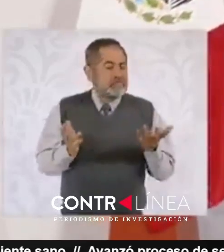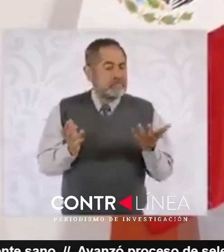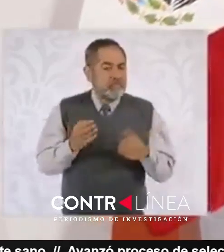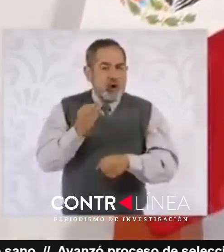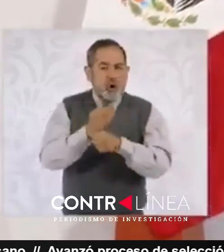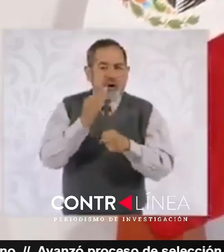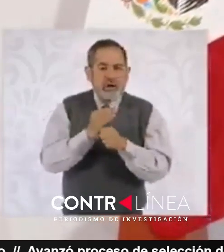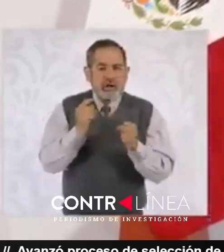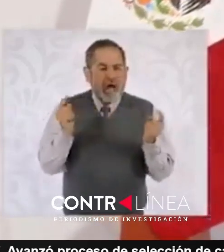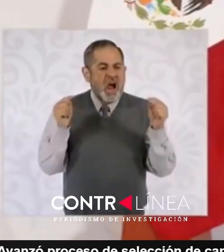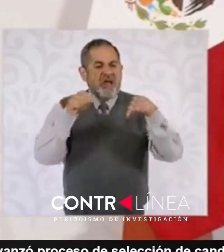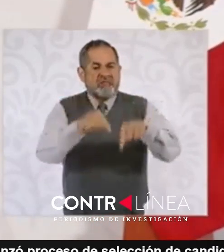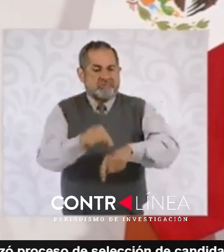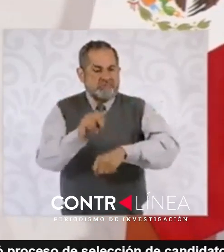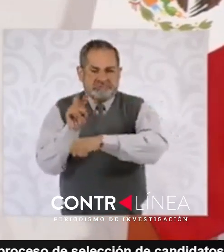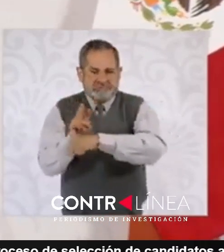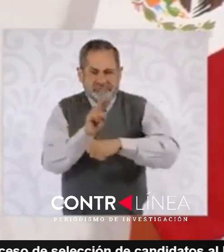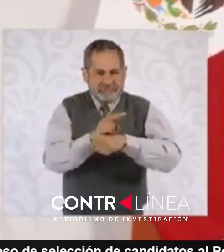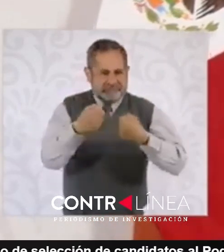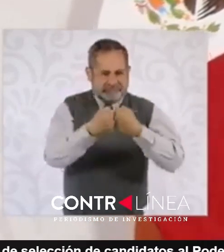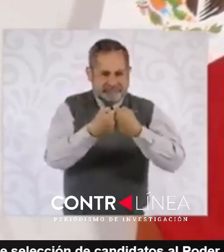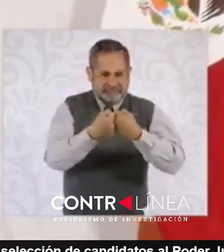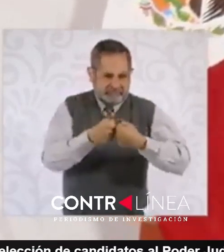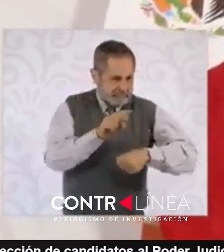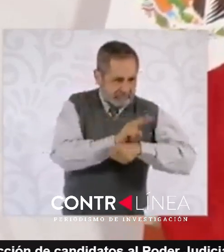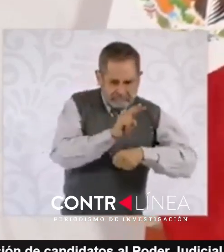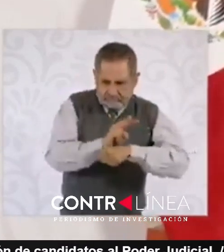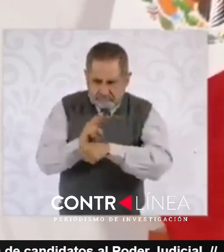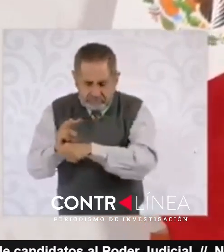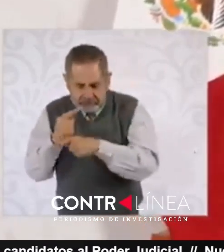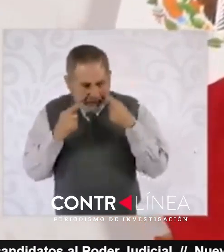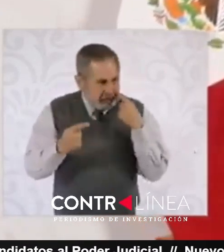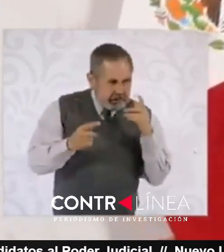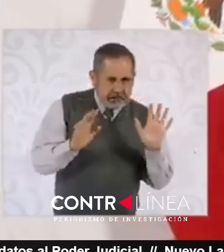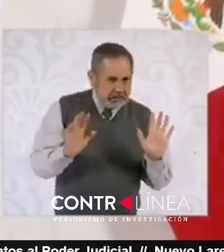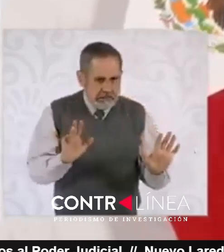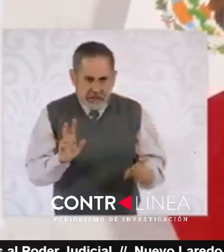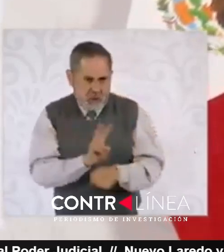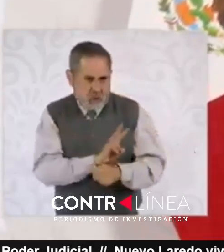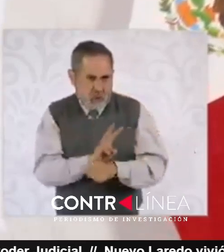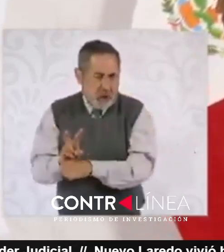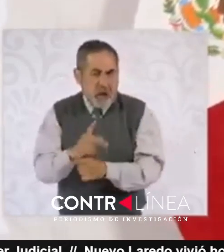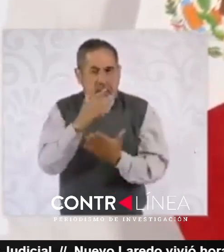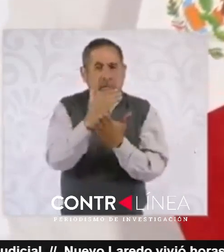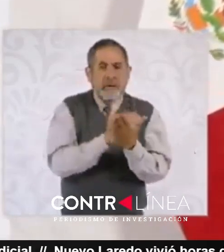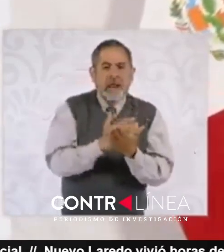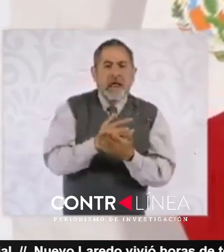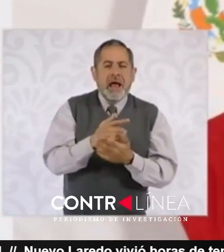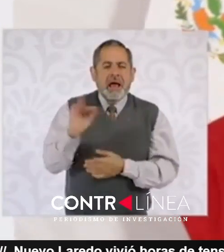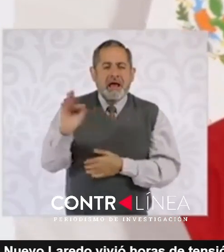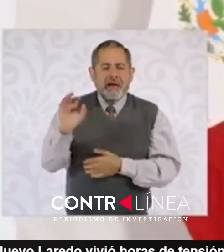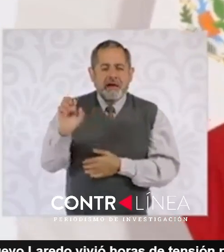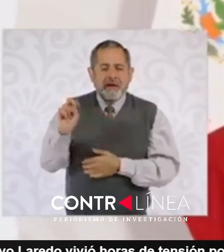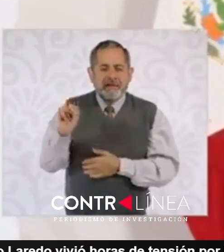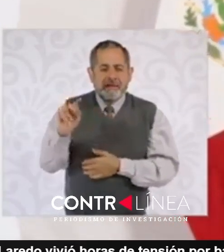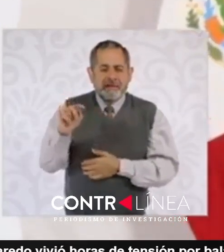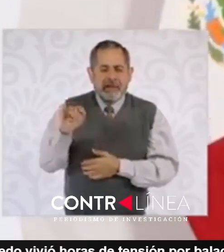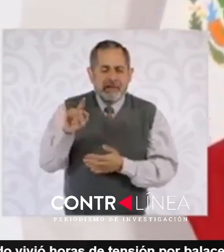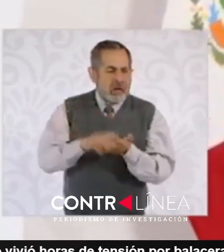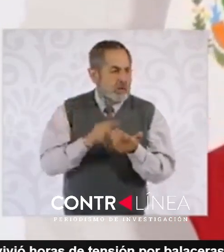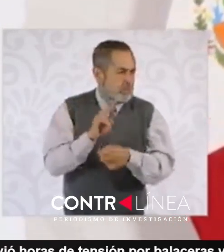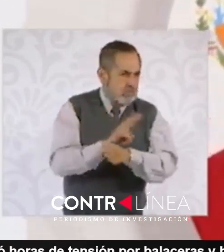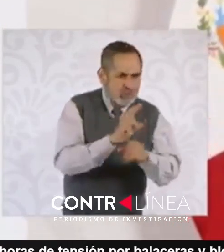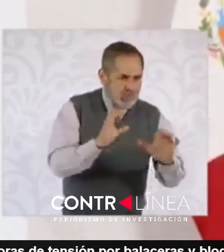están yendo a la frontera, pues tienen el objetivo de disminuir el tráfico de fentanilo. A nosotros también nos interesa, yo lo he